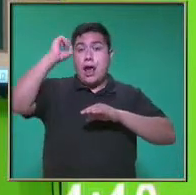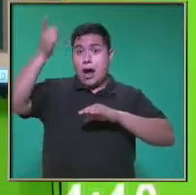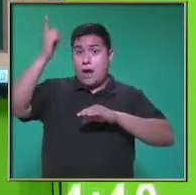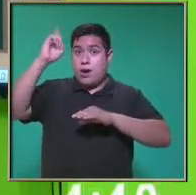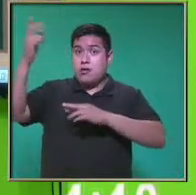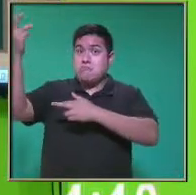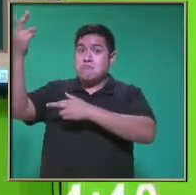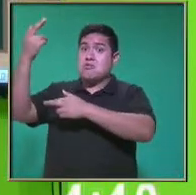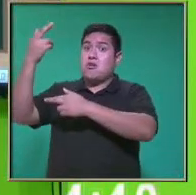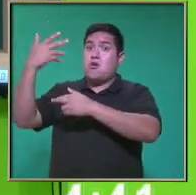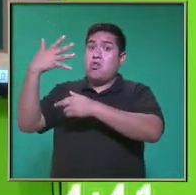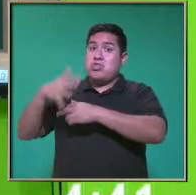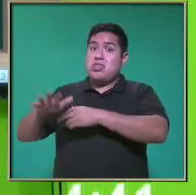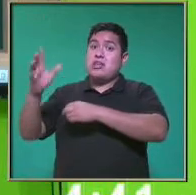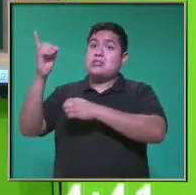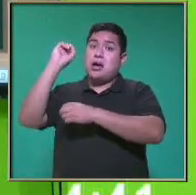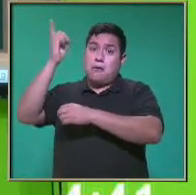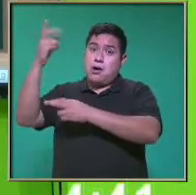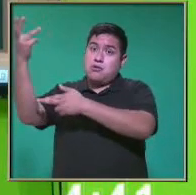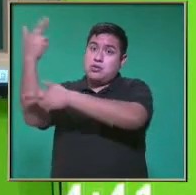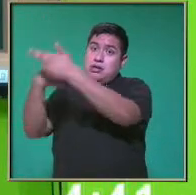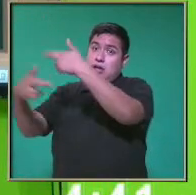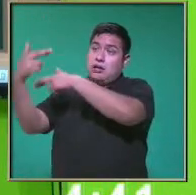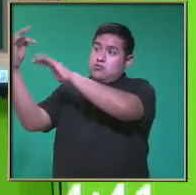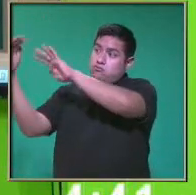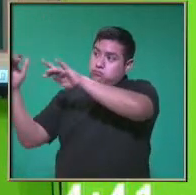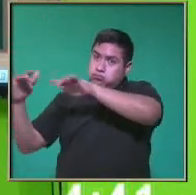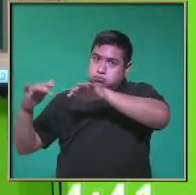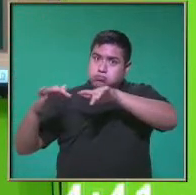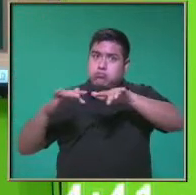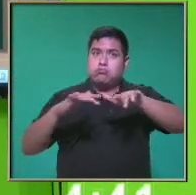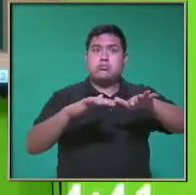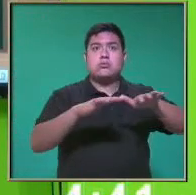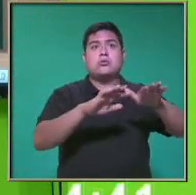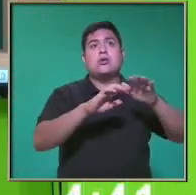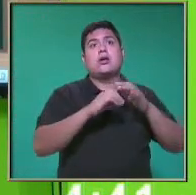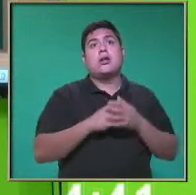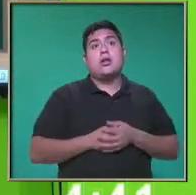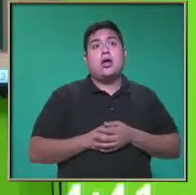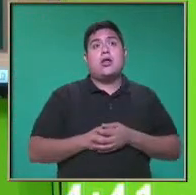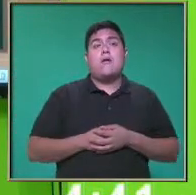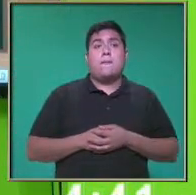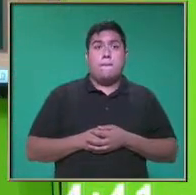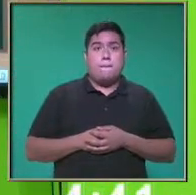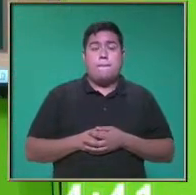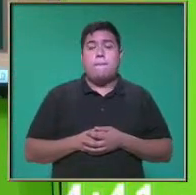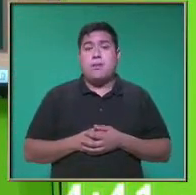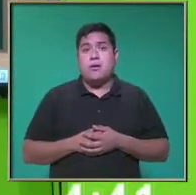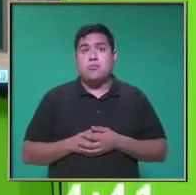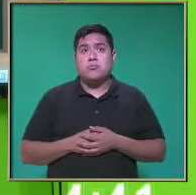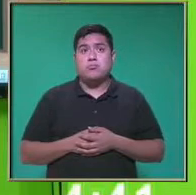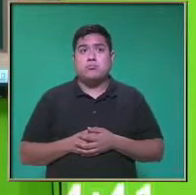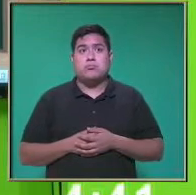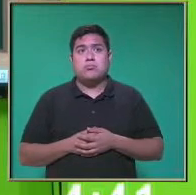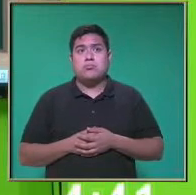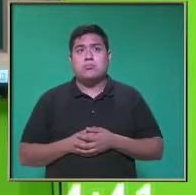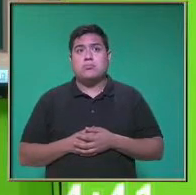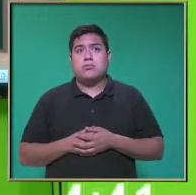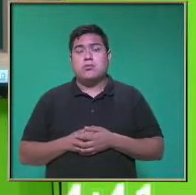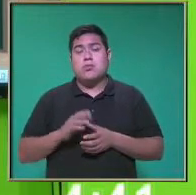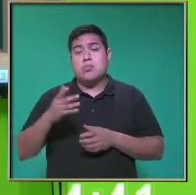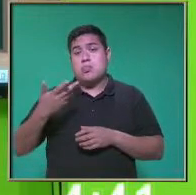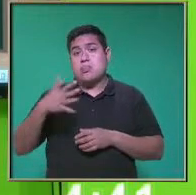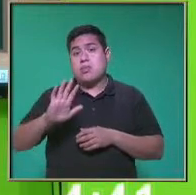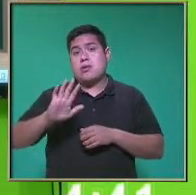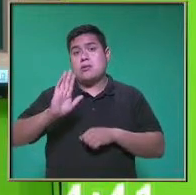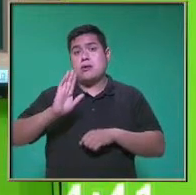horses. El granjero estuvo trabajando sin ningún caballo durante algunas semanas, pero su caballo regresó